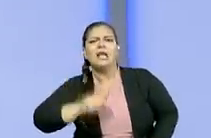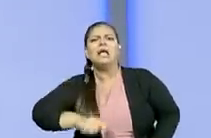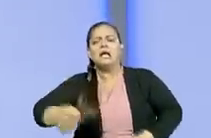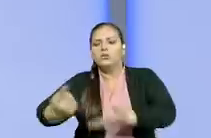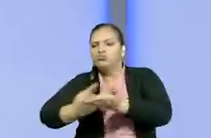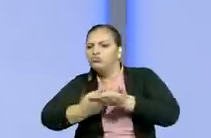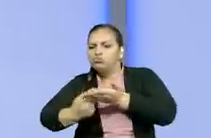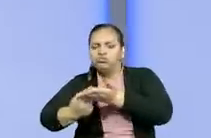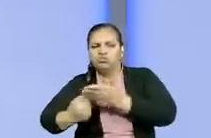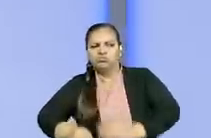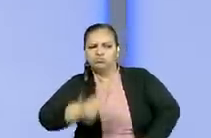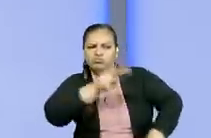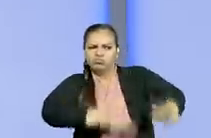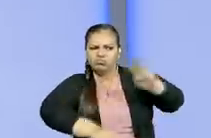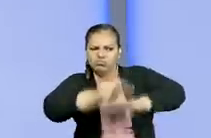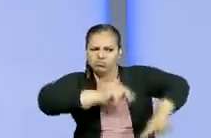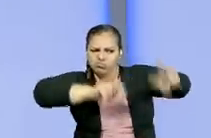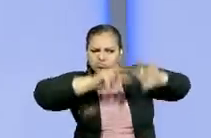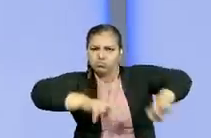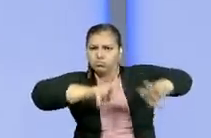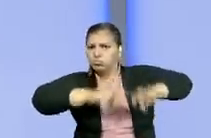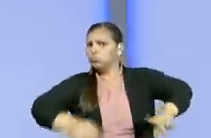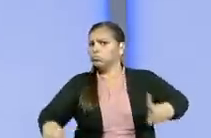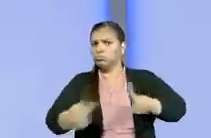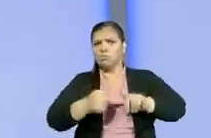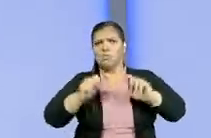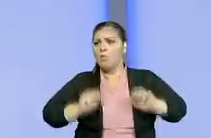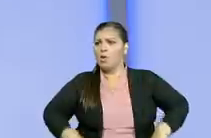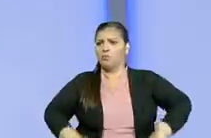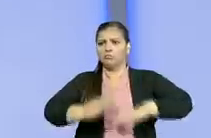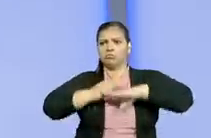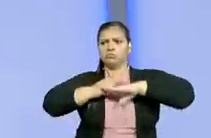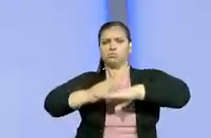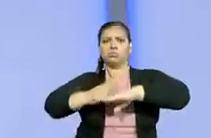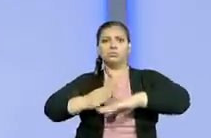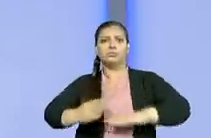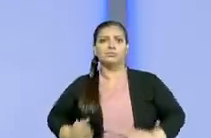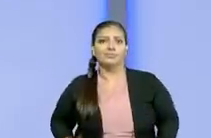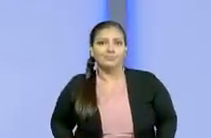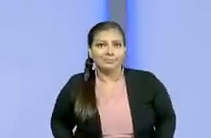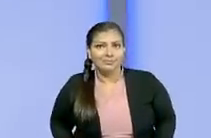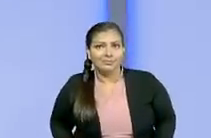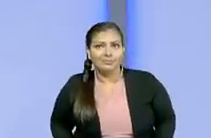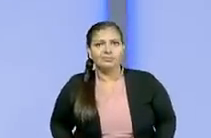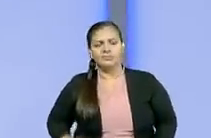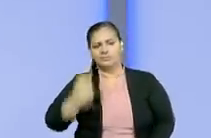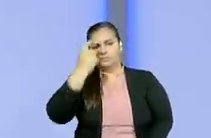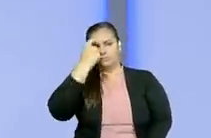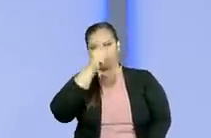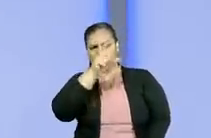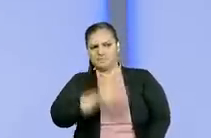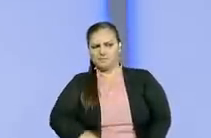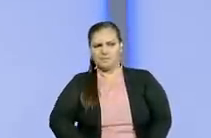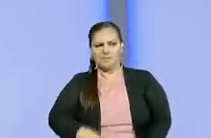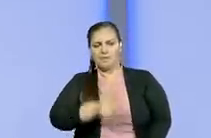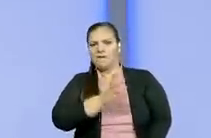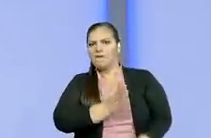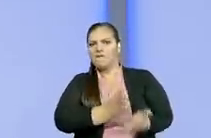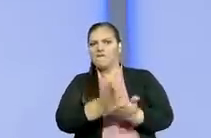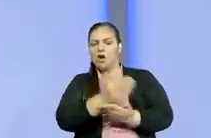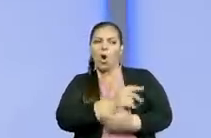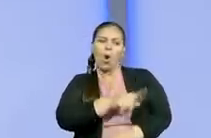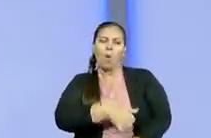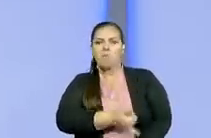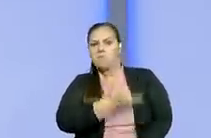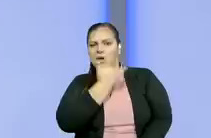Lo importante, lo fundamental, es que el pueblo tenga claro y que tenga conciencia que nosotros no estamos para